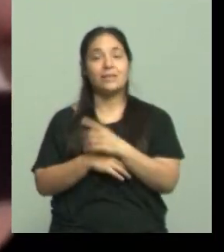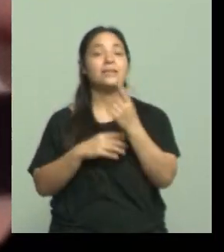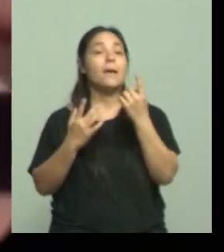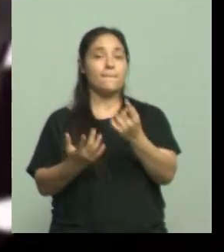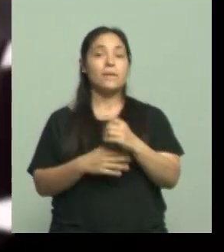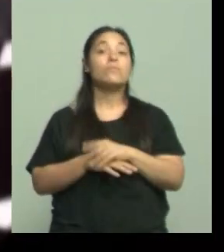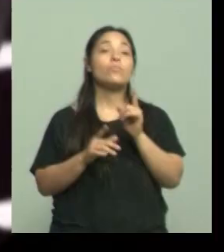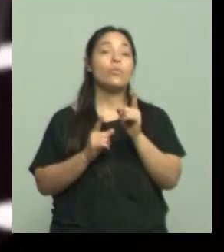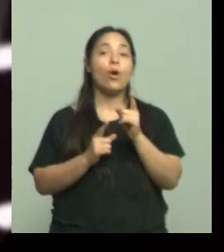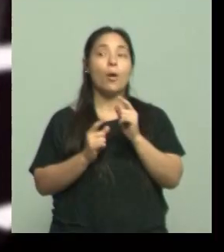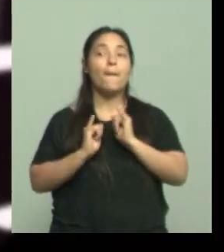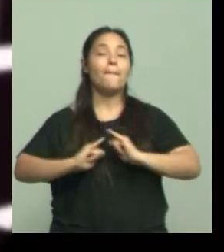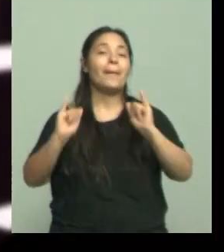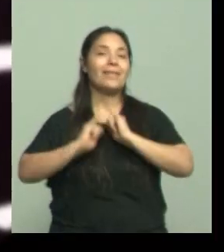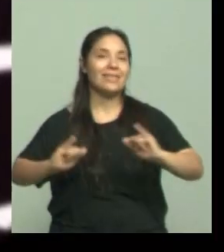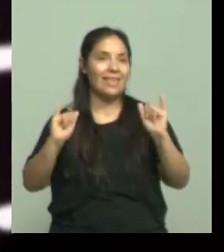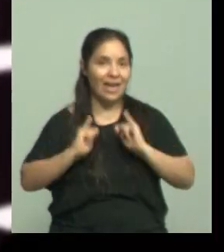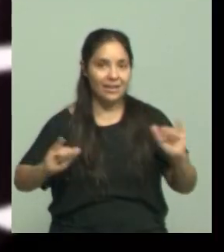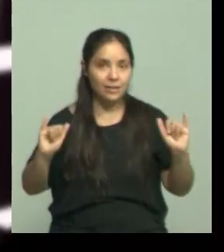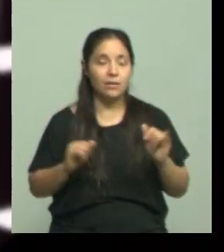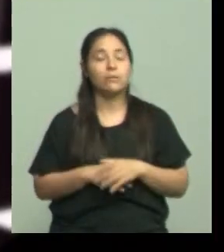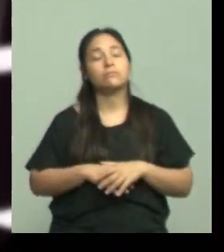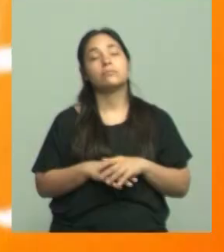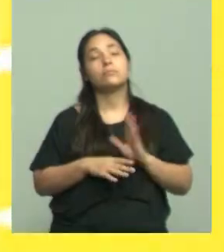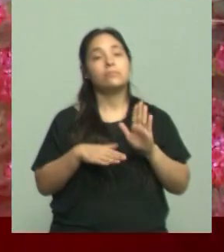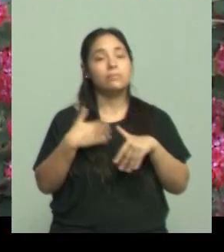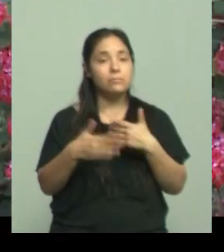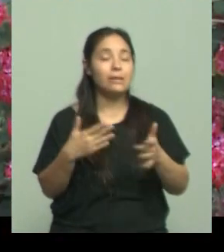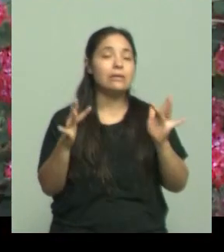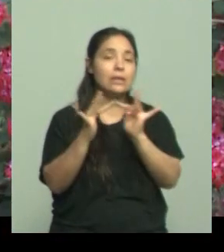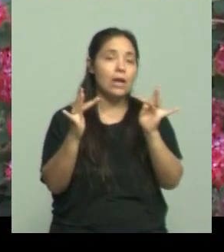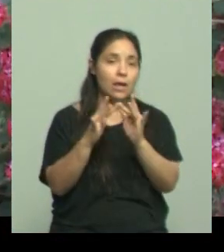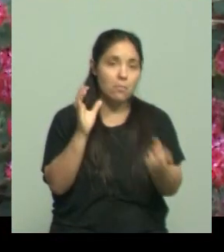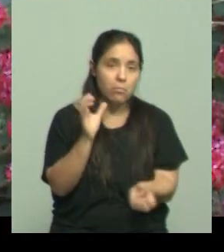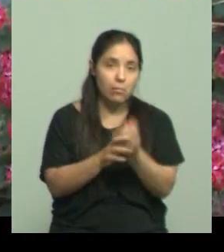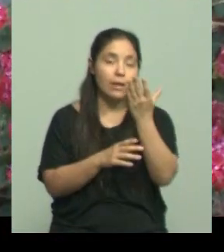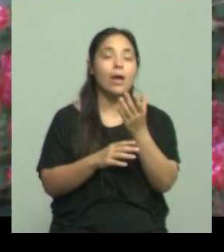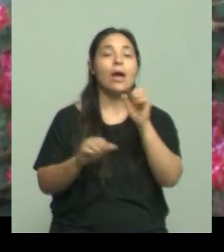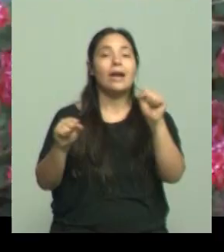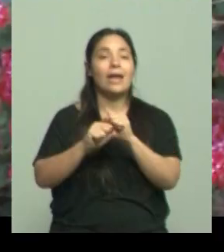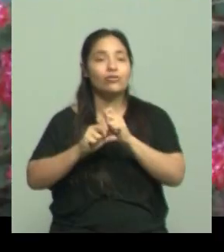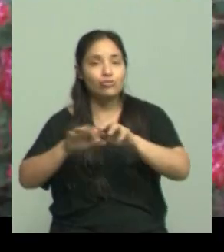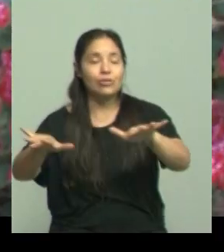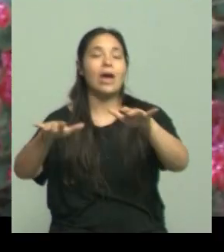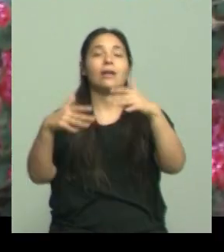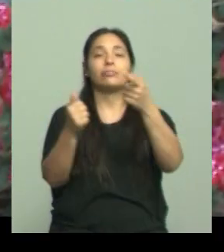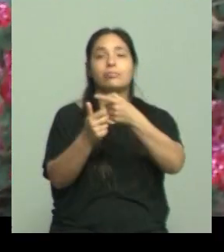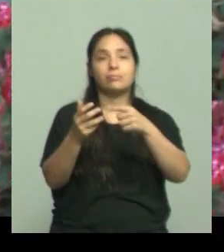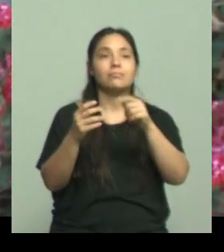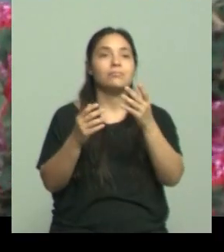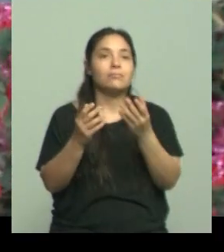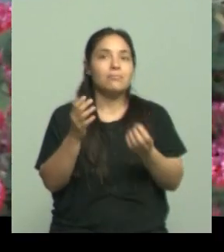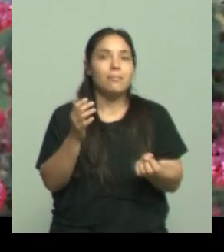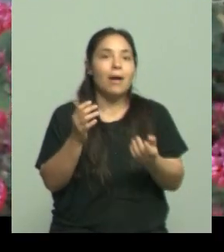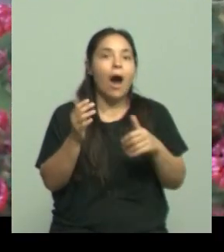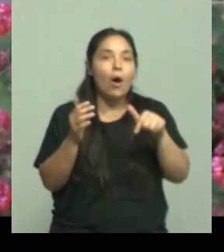concentrado mediático. Pero después, con las nuevas tecnologías, con internet, las redes sociales, todo eso se empieza a distribuir